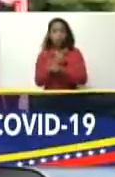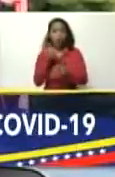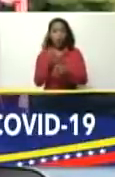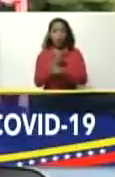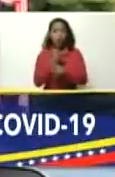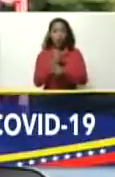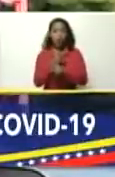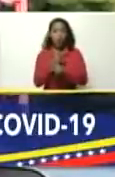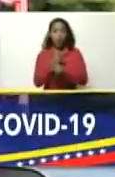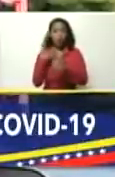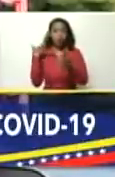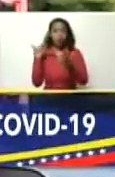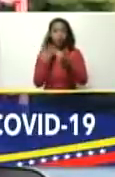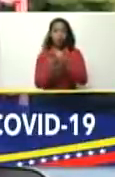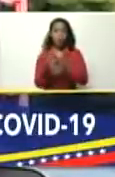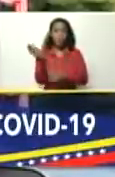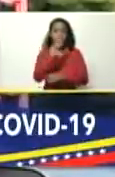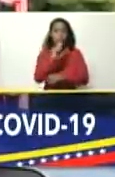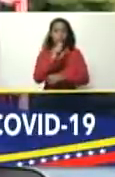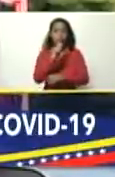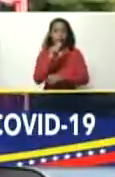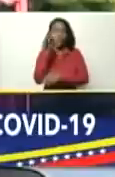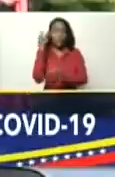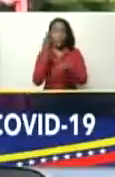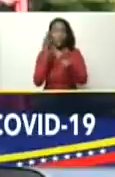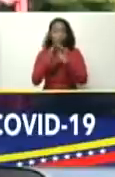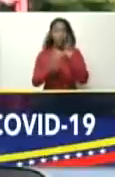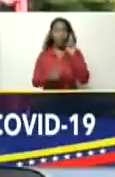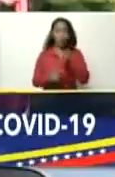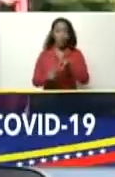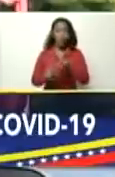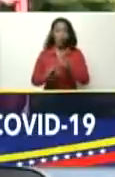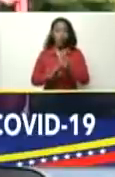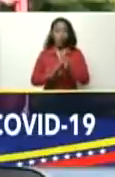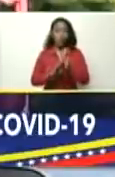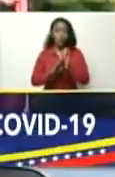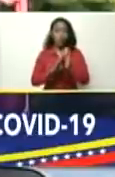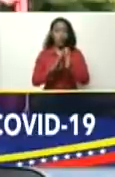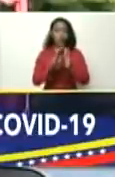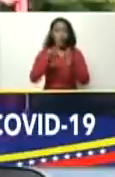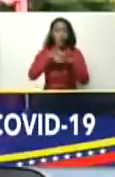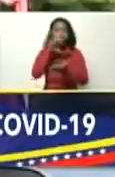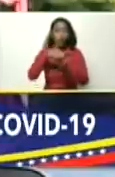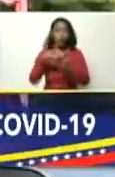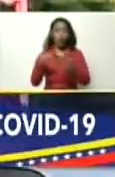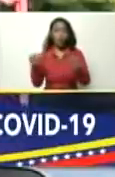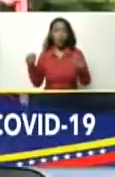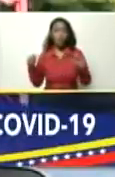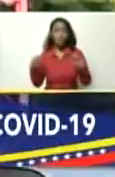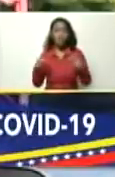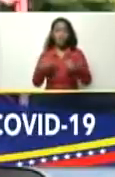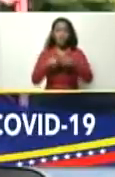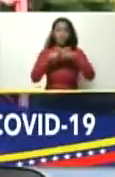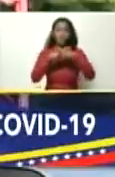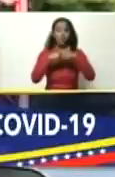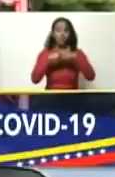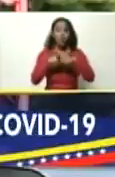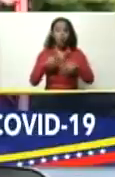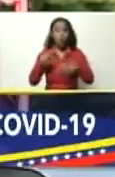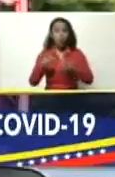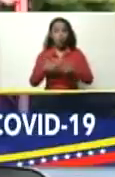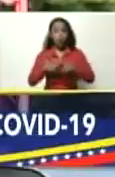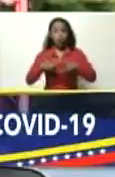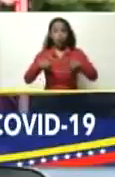y durante el mes de septiembre observamos un ascenso de la curva nacional que coincidió con el incremento de